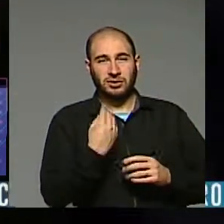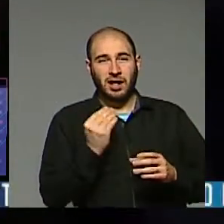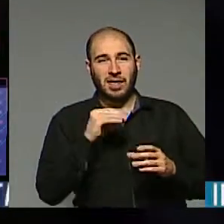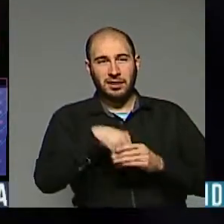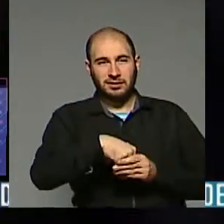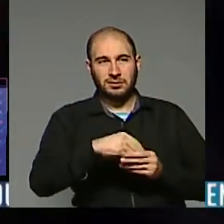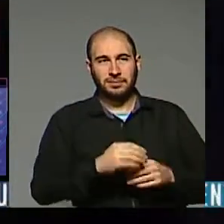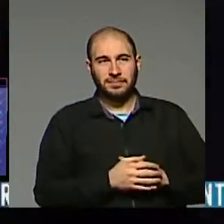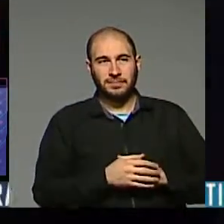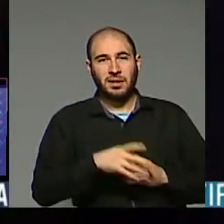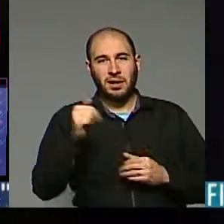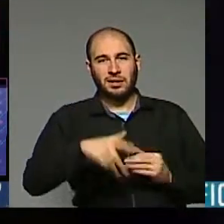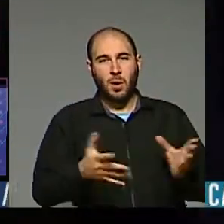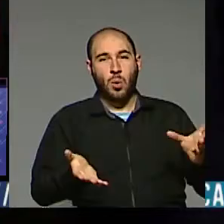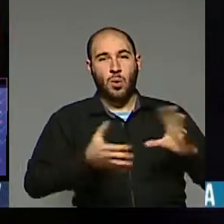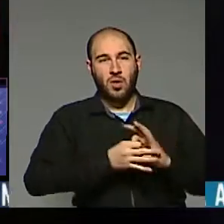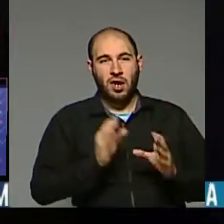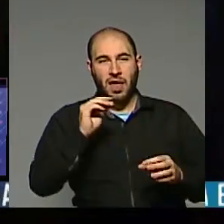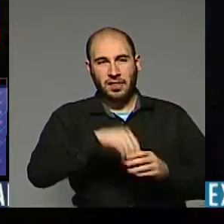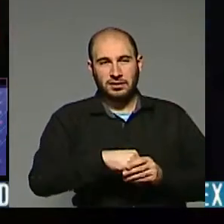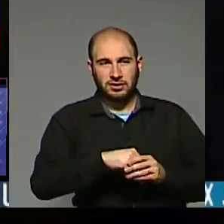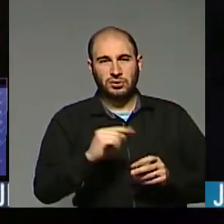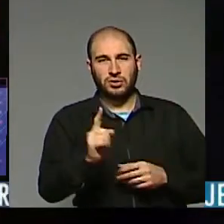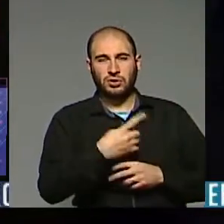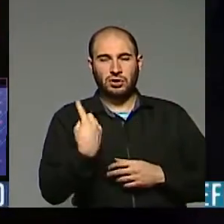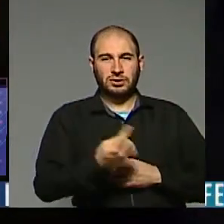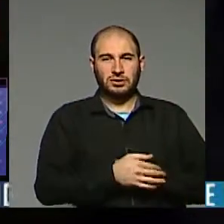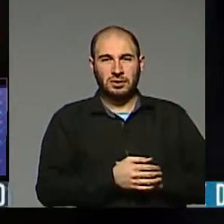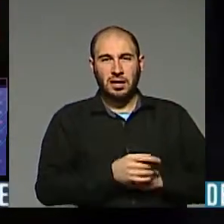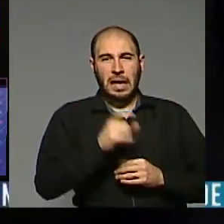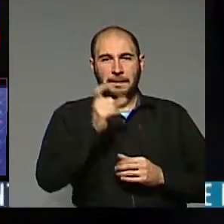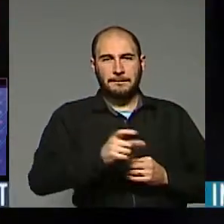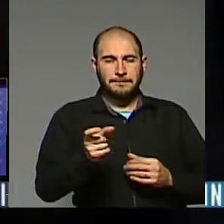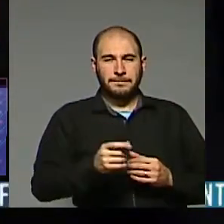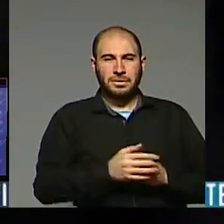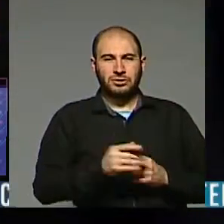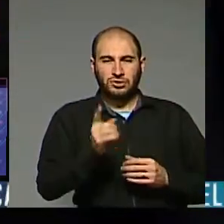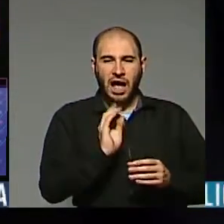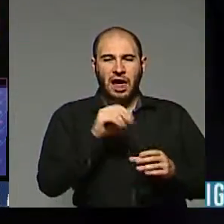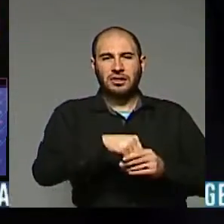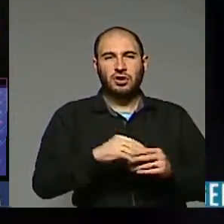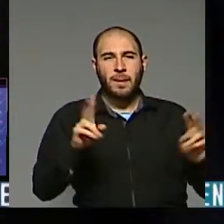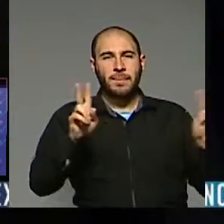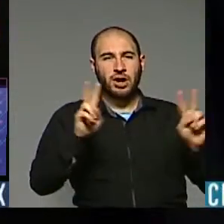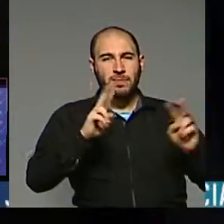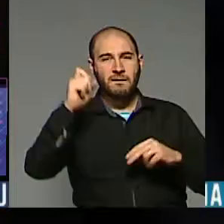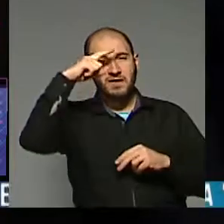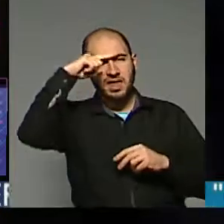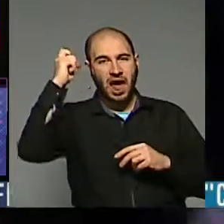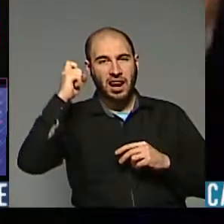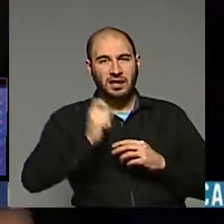parte de esta coalición somos los y pertenecemos al peronismo